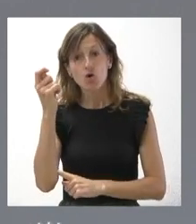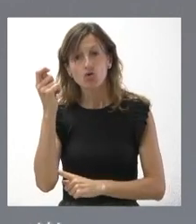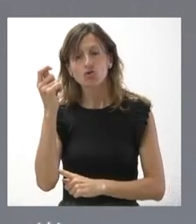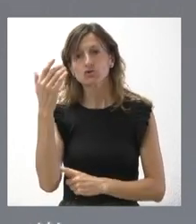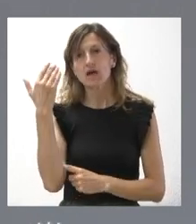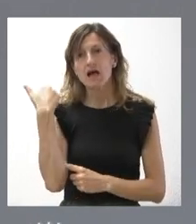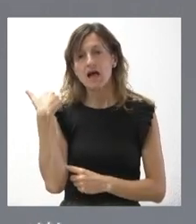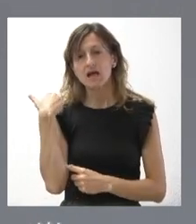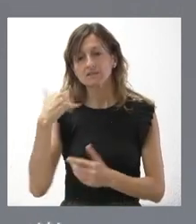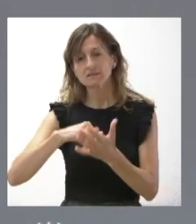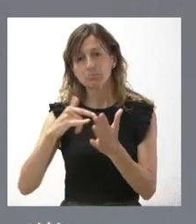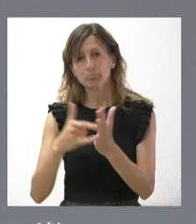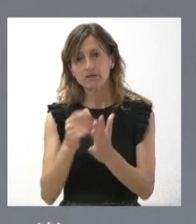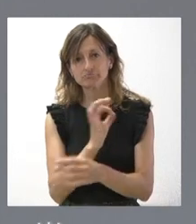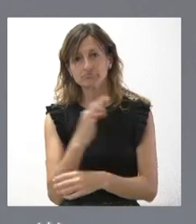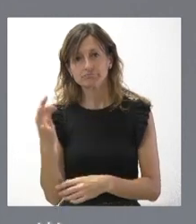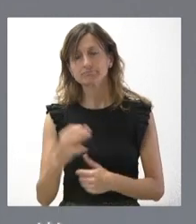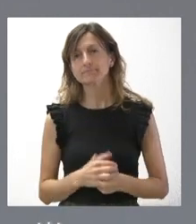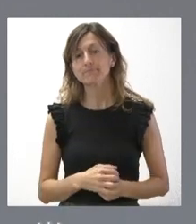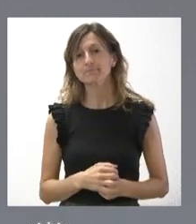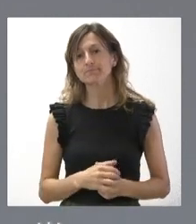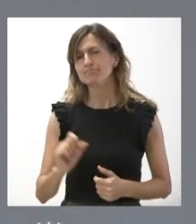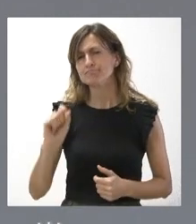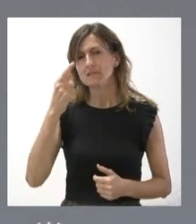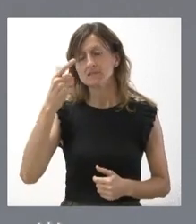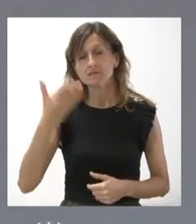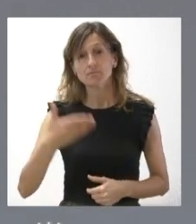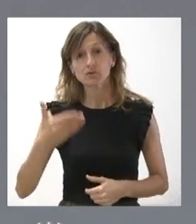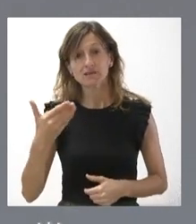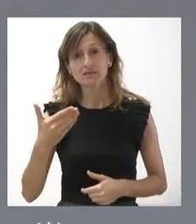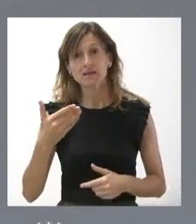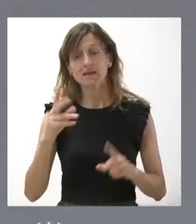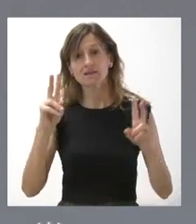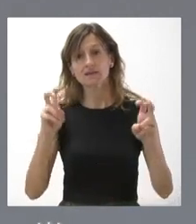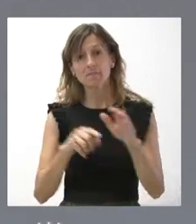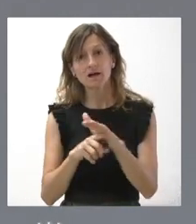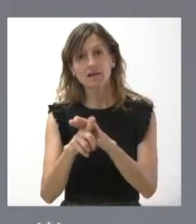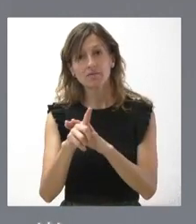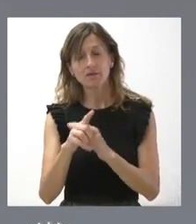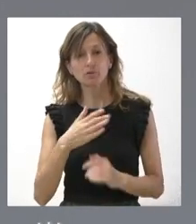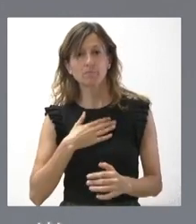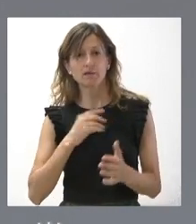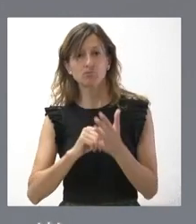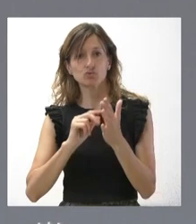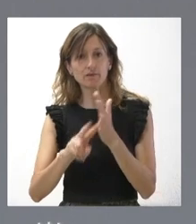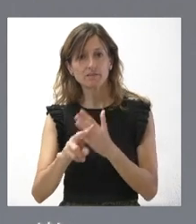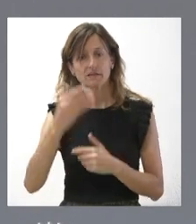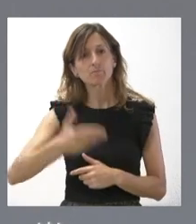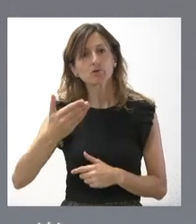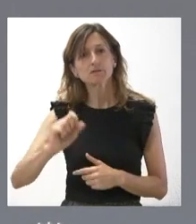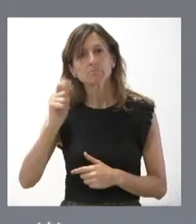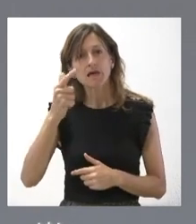que habíamos planificado. Y lo más importante de este crecimiento desde mi punto de vista, lo más